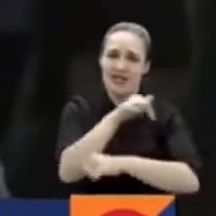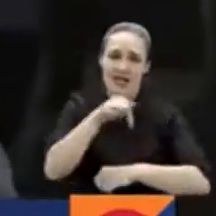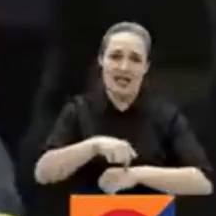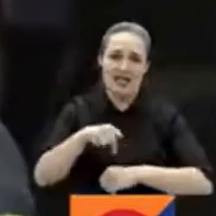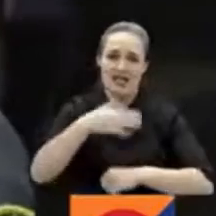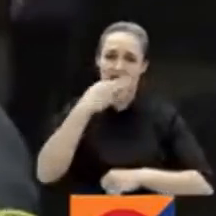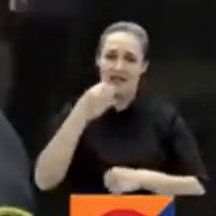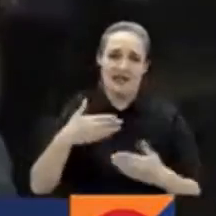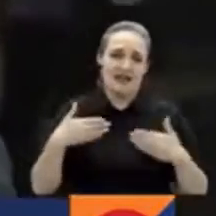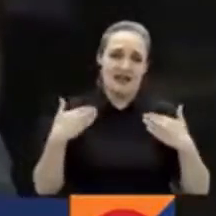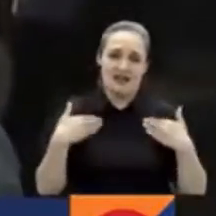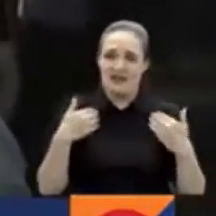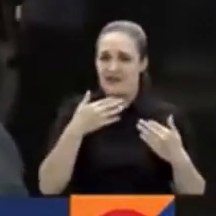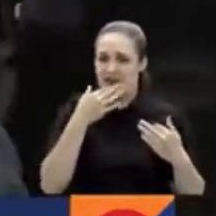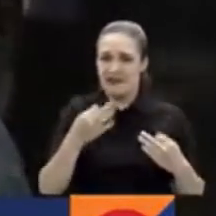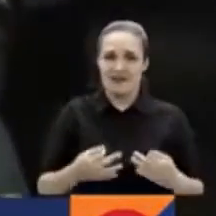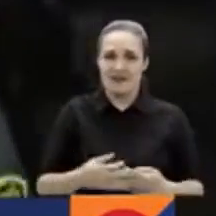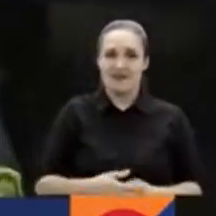es inmensa